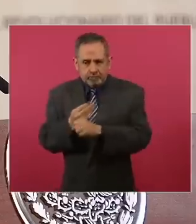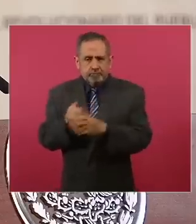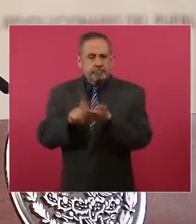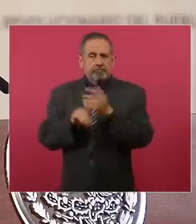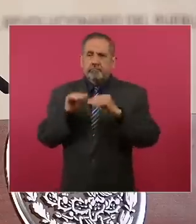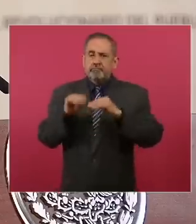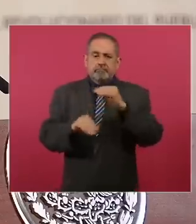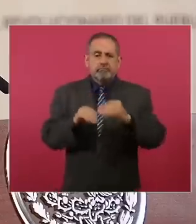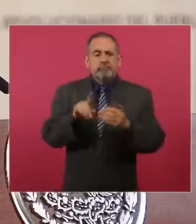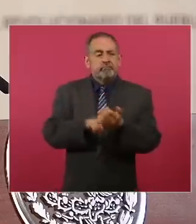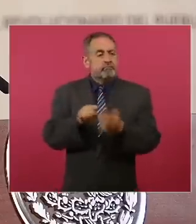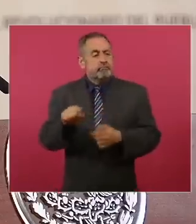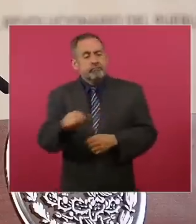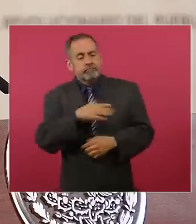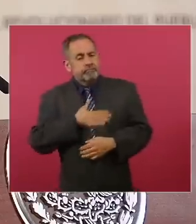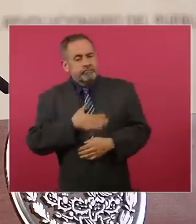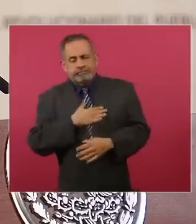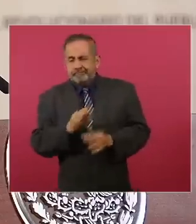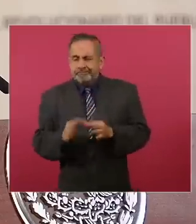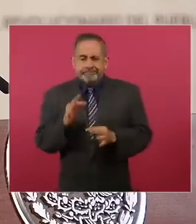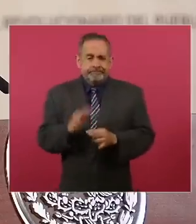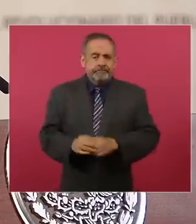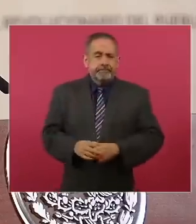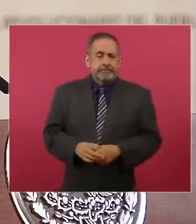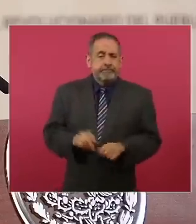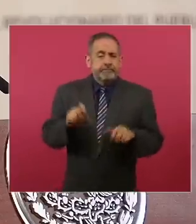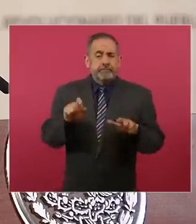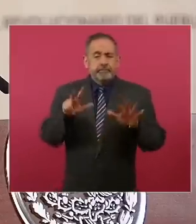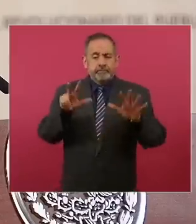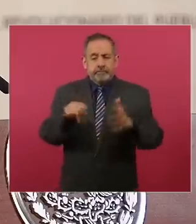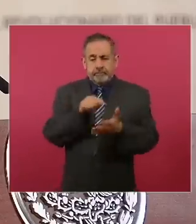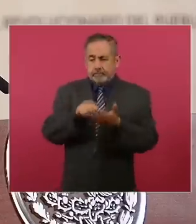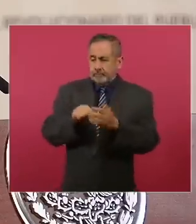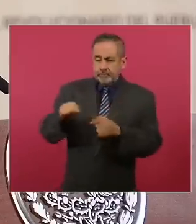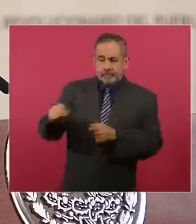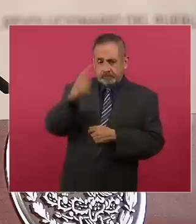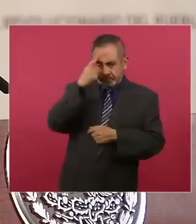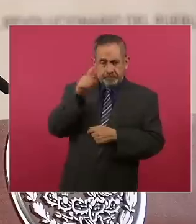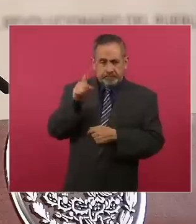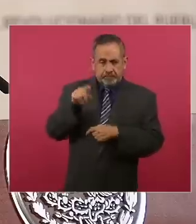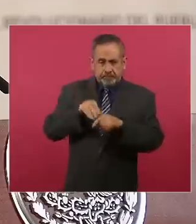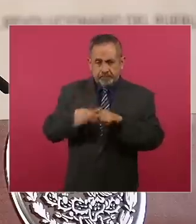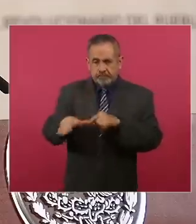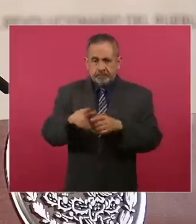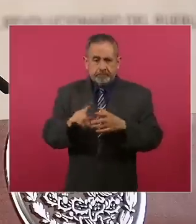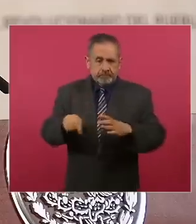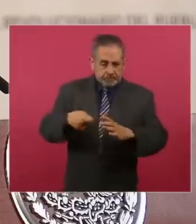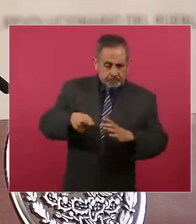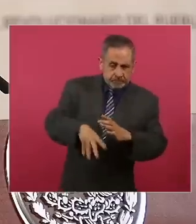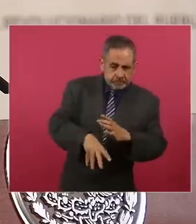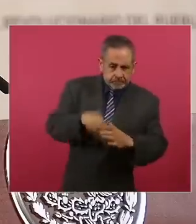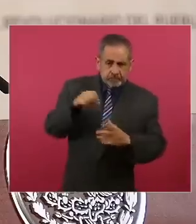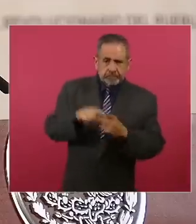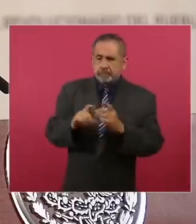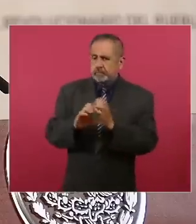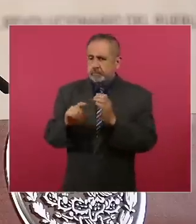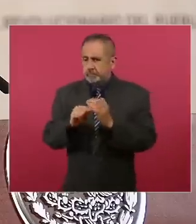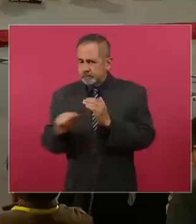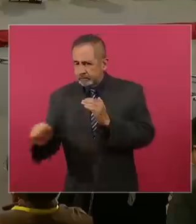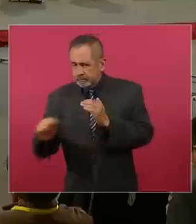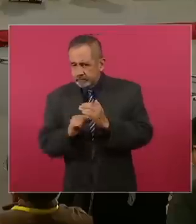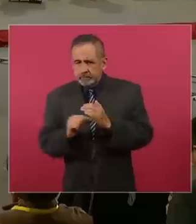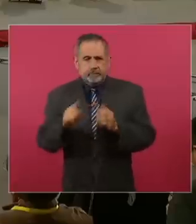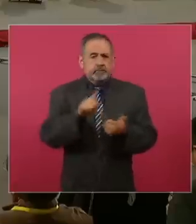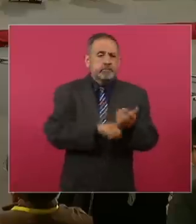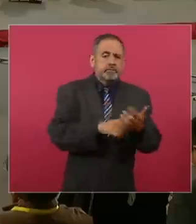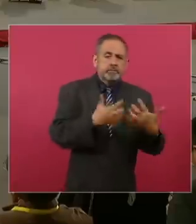así como baños. Además, 28 obras de infraestructura hidráulica, como pozos de agua, drenaje y plantas de tratamientos